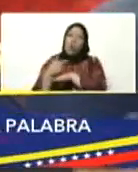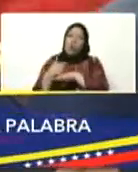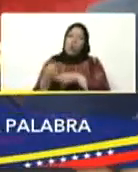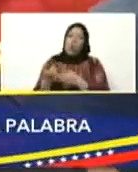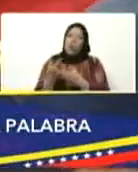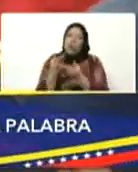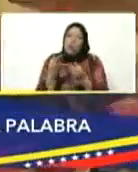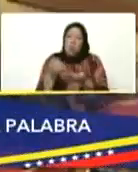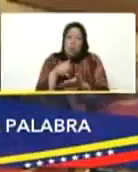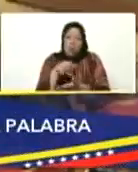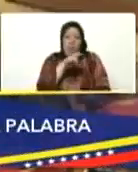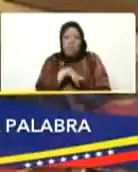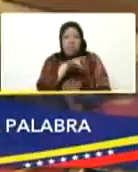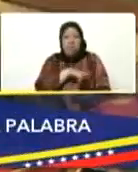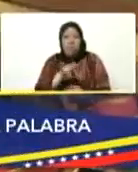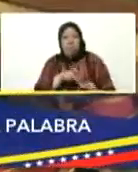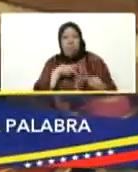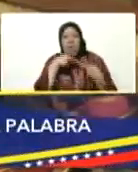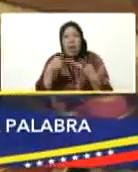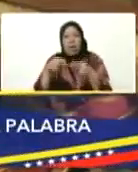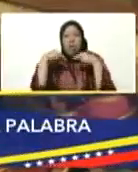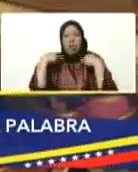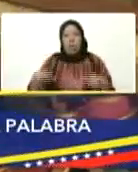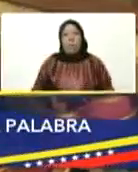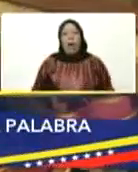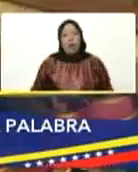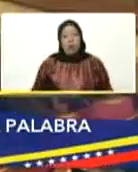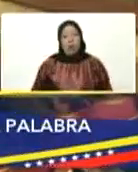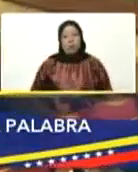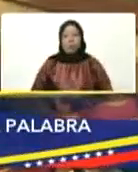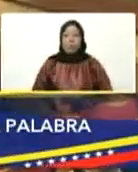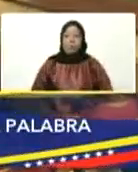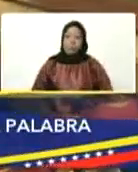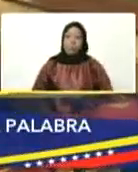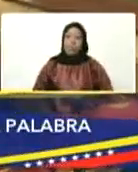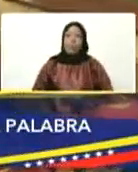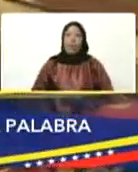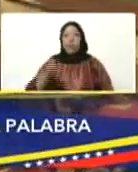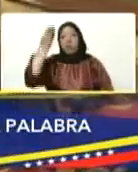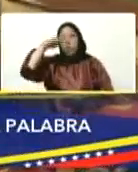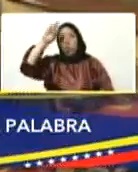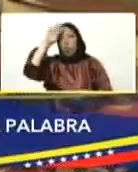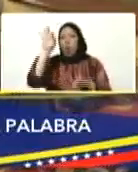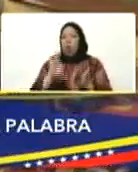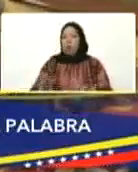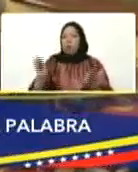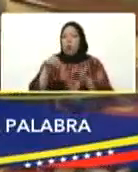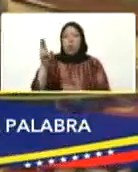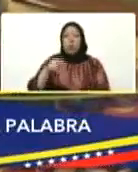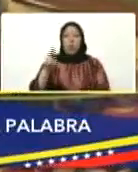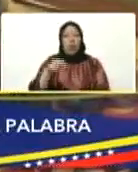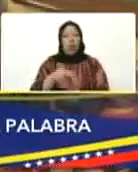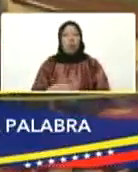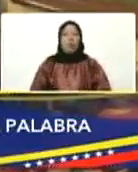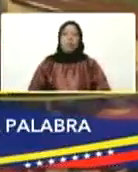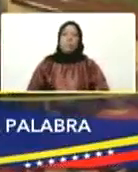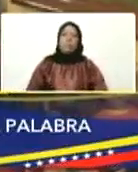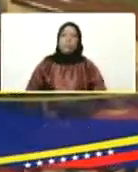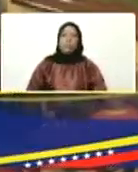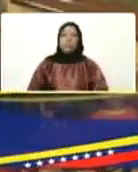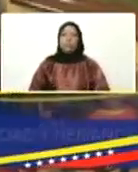sensibles, valientes, humanistas. Cuba no está ni estará jamás sola. En